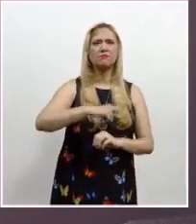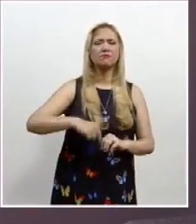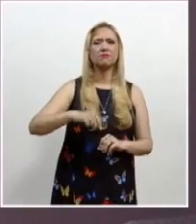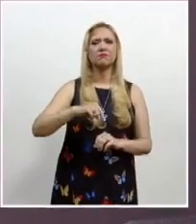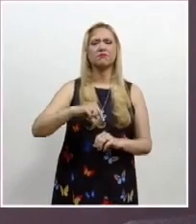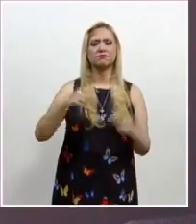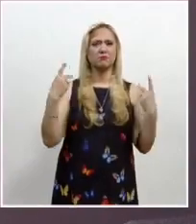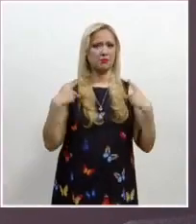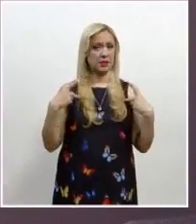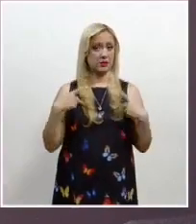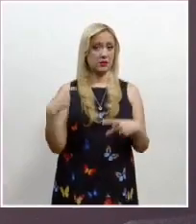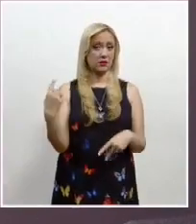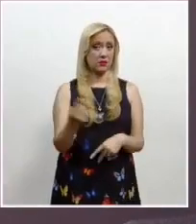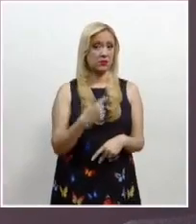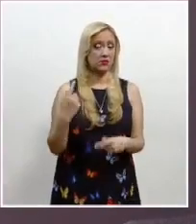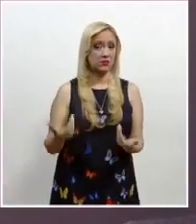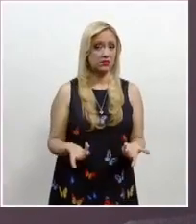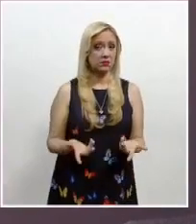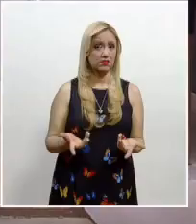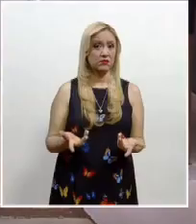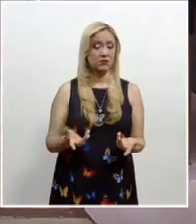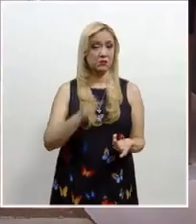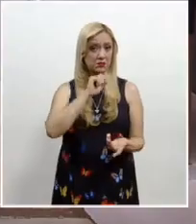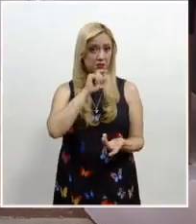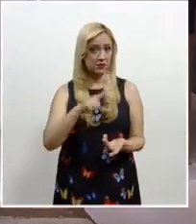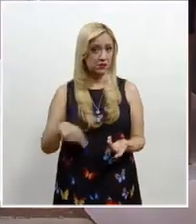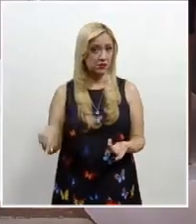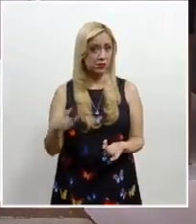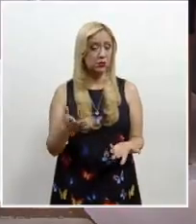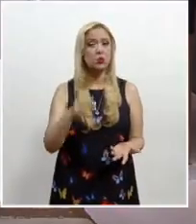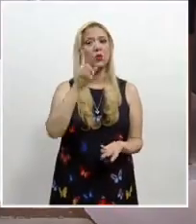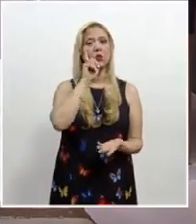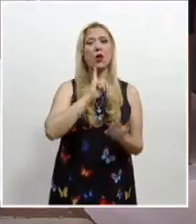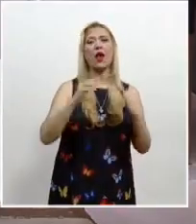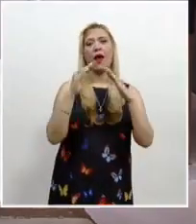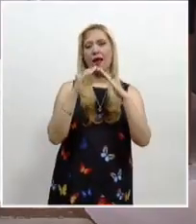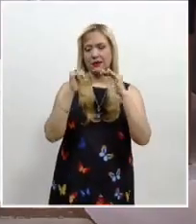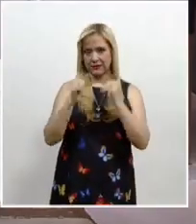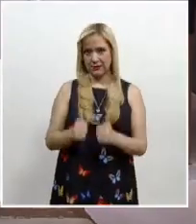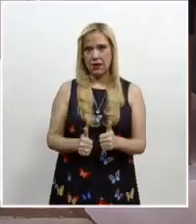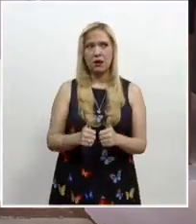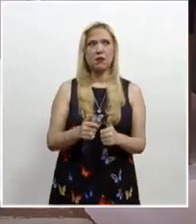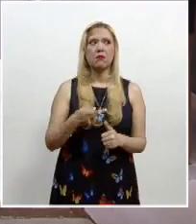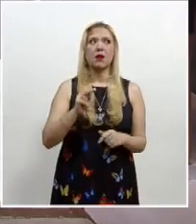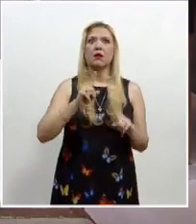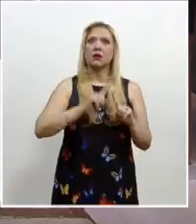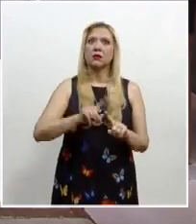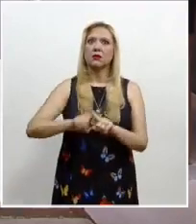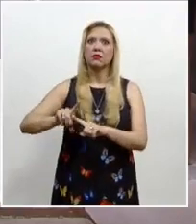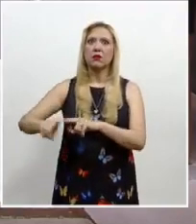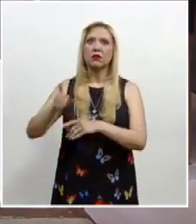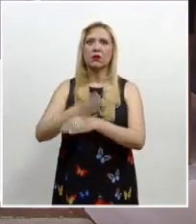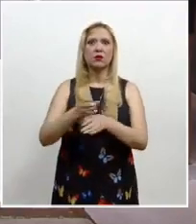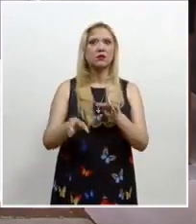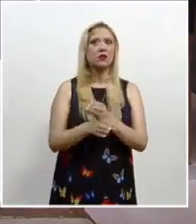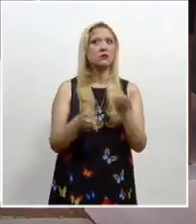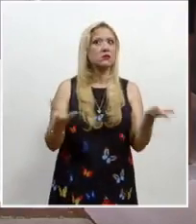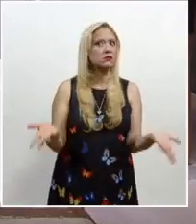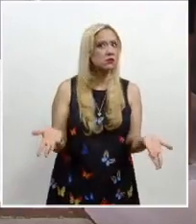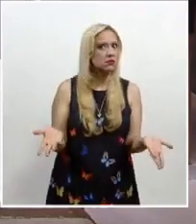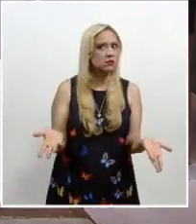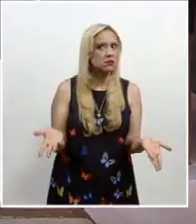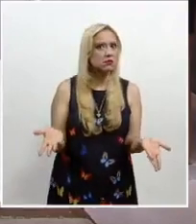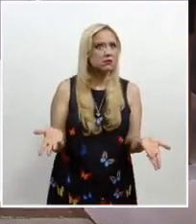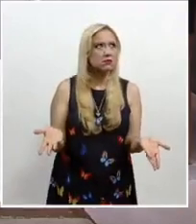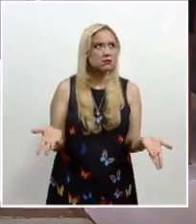en las personas a las que se les está cuidando? Porque las mujeres están en casa y están haciendo varias cosas a la vez, ¿no? Y tampoco les